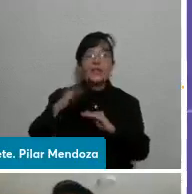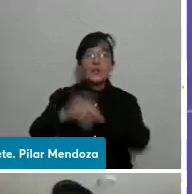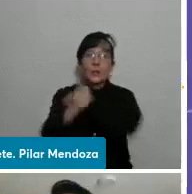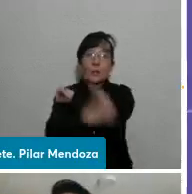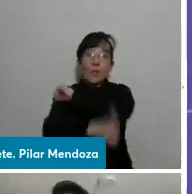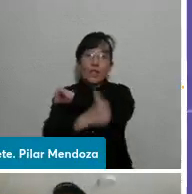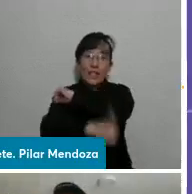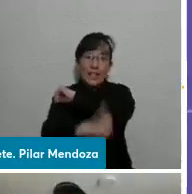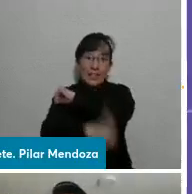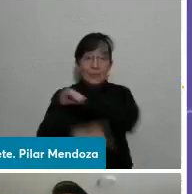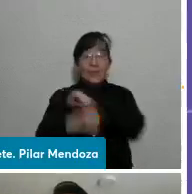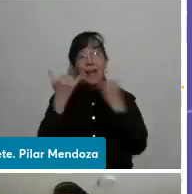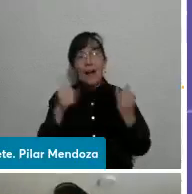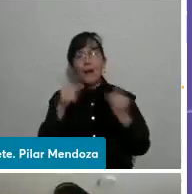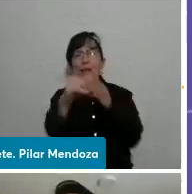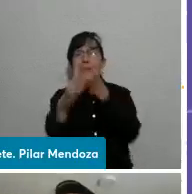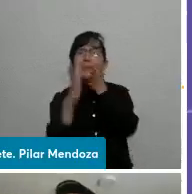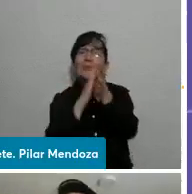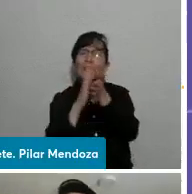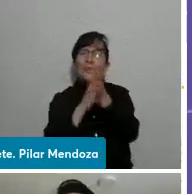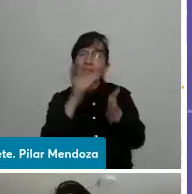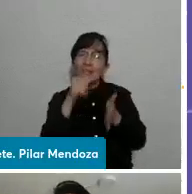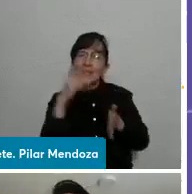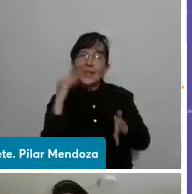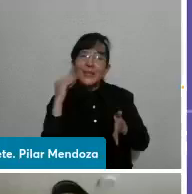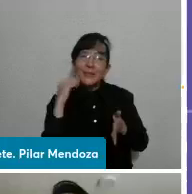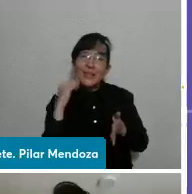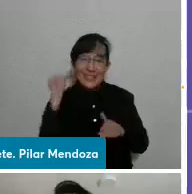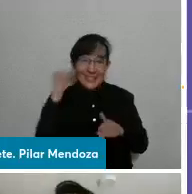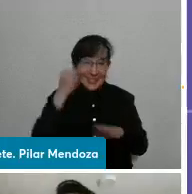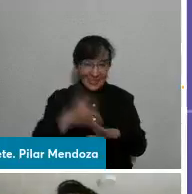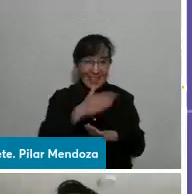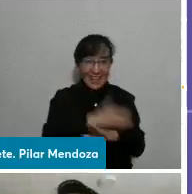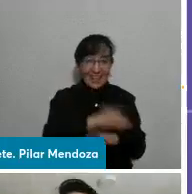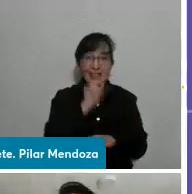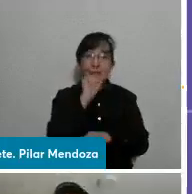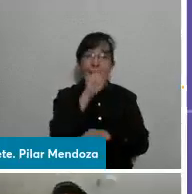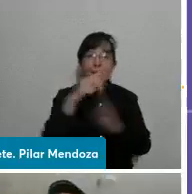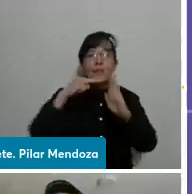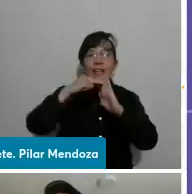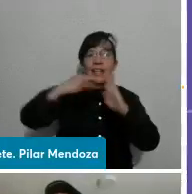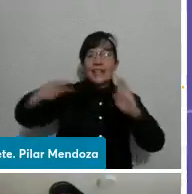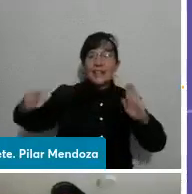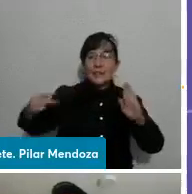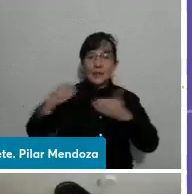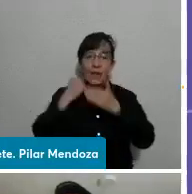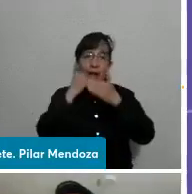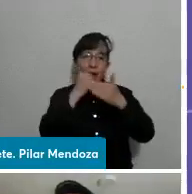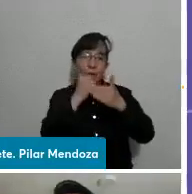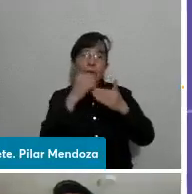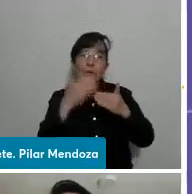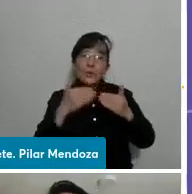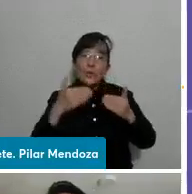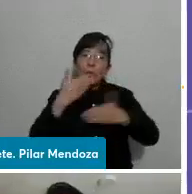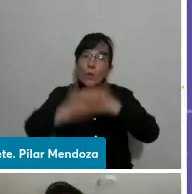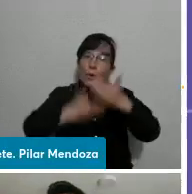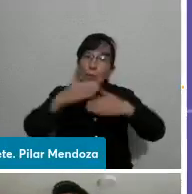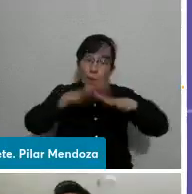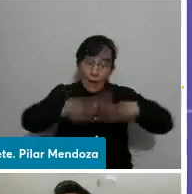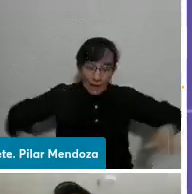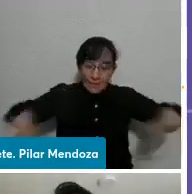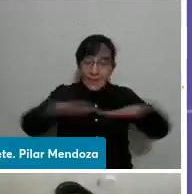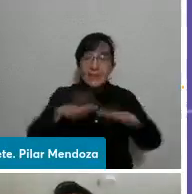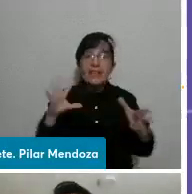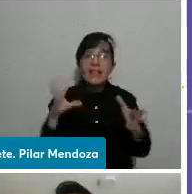tu experiencia y además nos dé respuesta a la pregunta de cómo la tecnología contribuye a los ambientes inclusivos, pero sobre